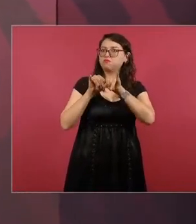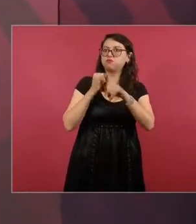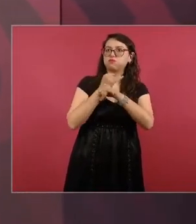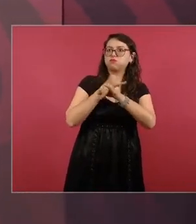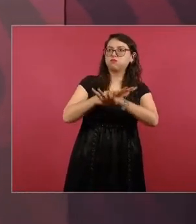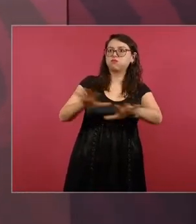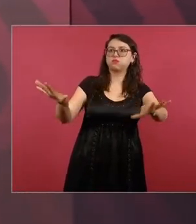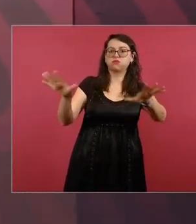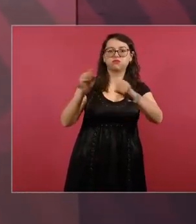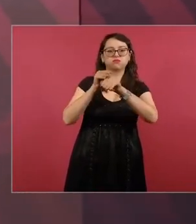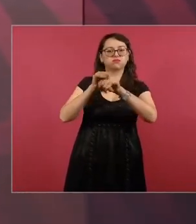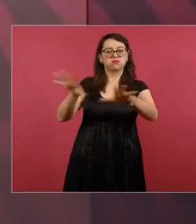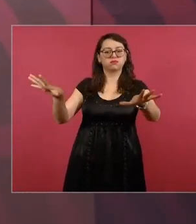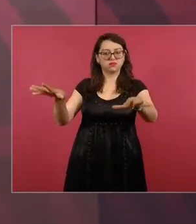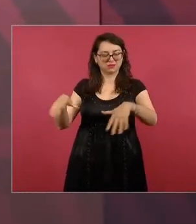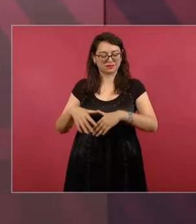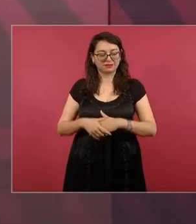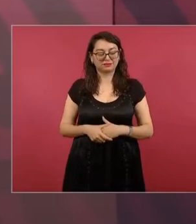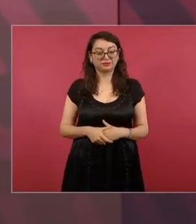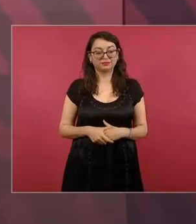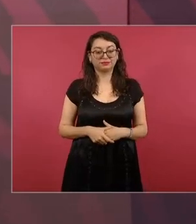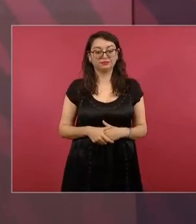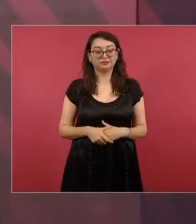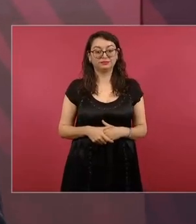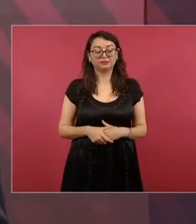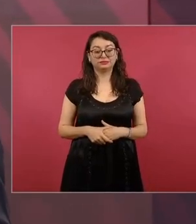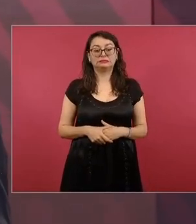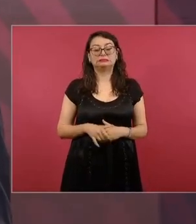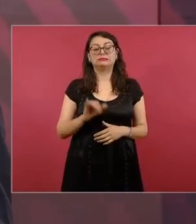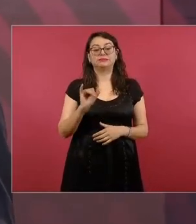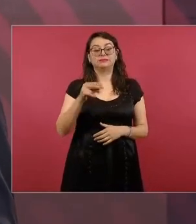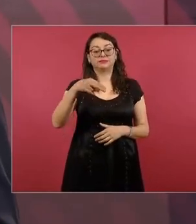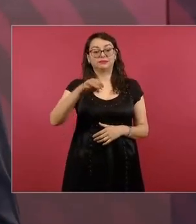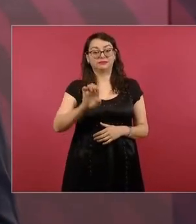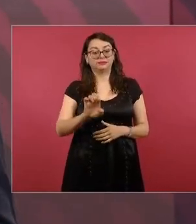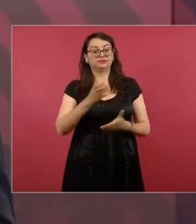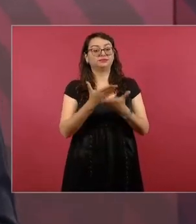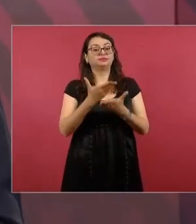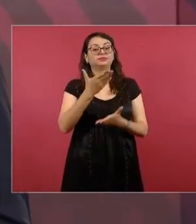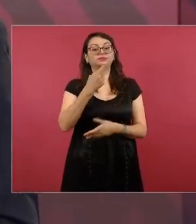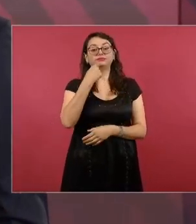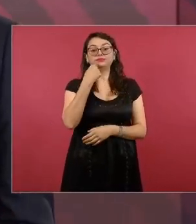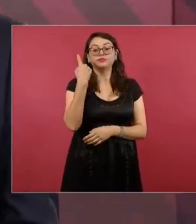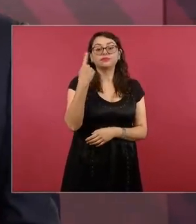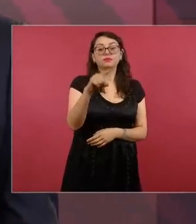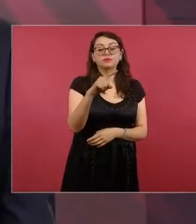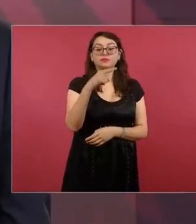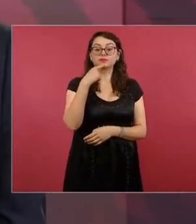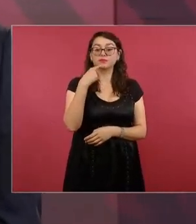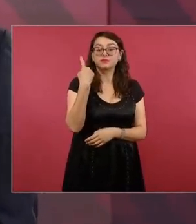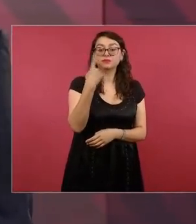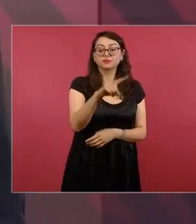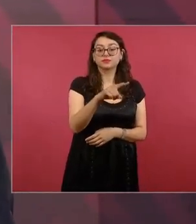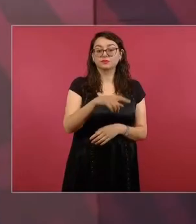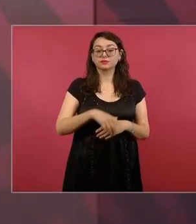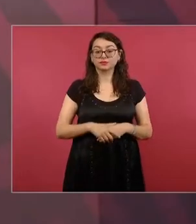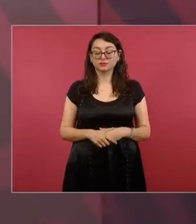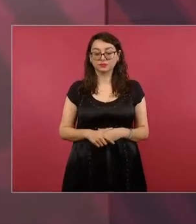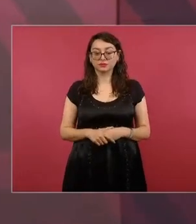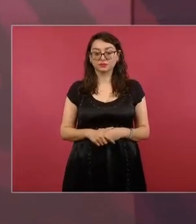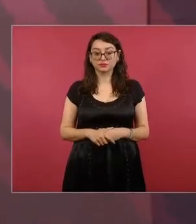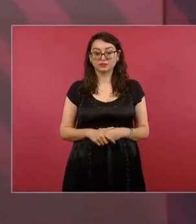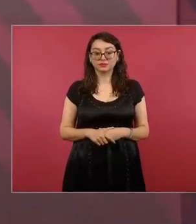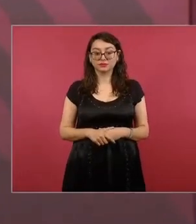se presentaban denuncias al INE. ¿Y saben que no bajaban